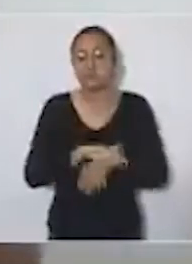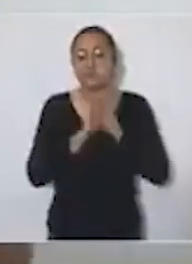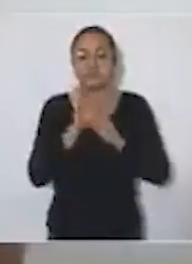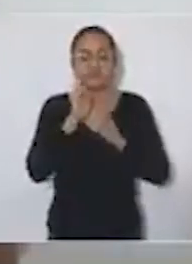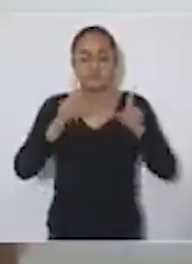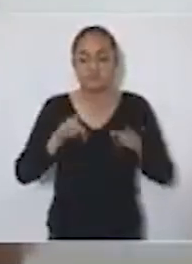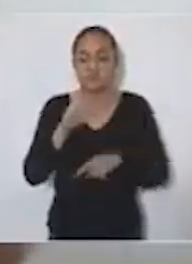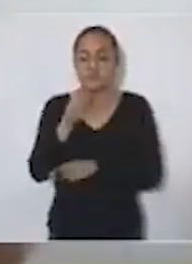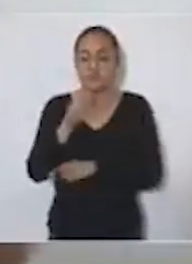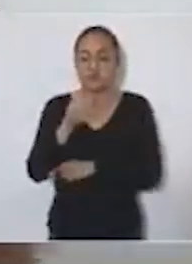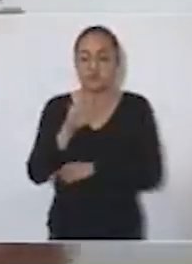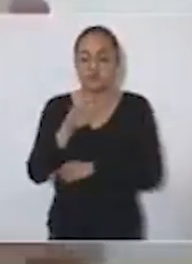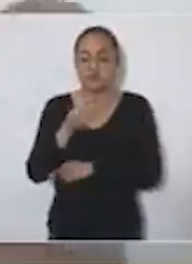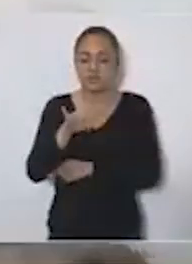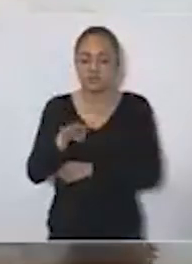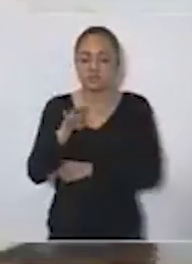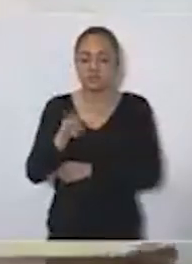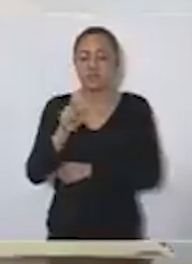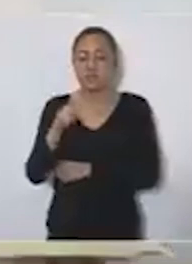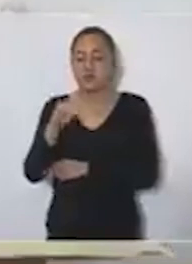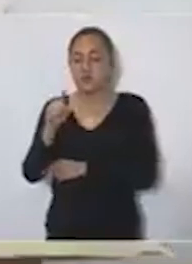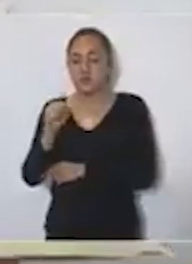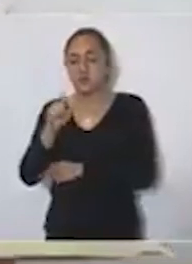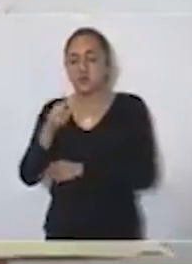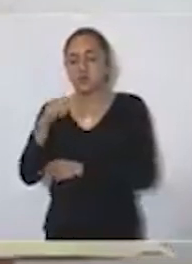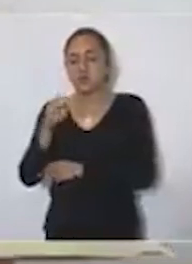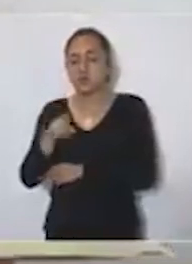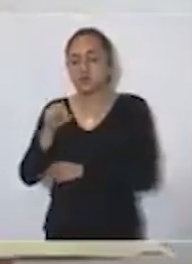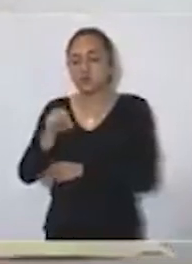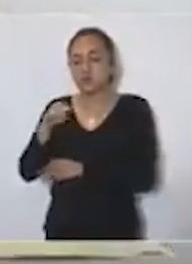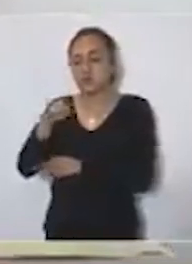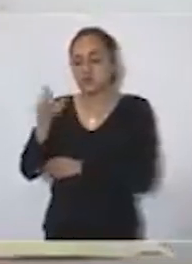página de previenecovid19.puebla.gob.mx/vacuna.